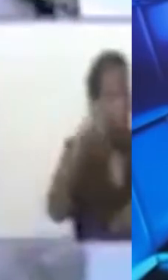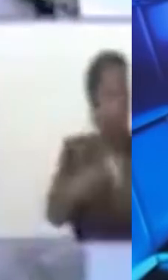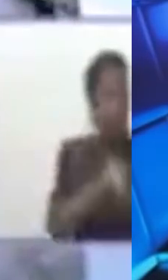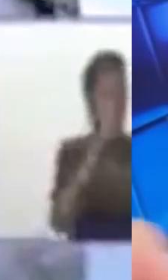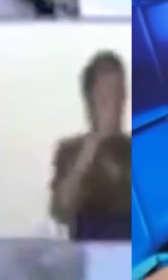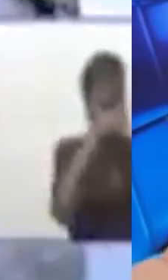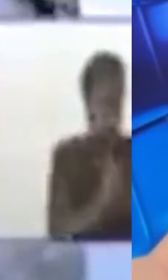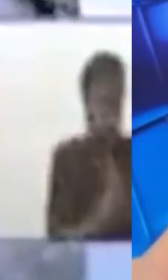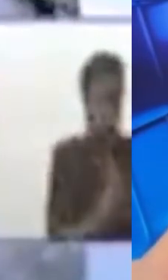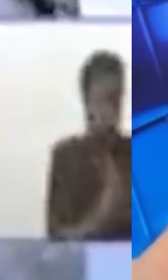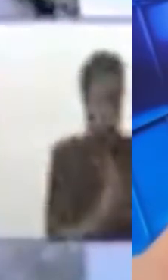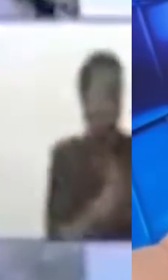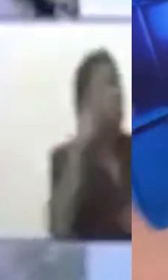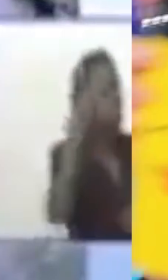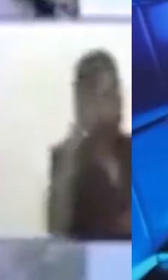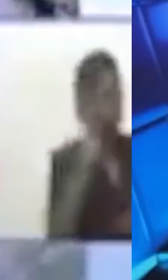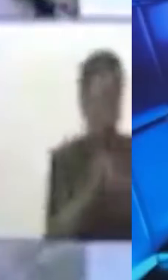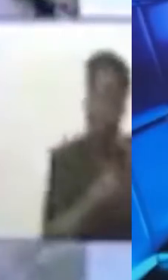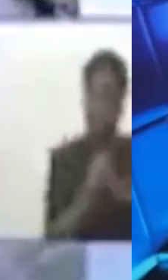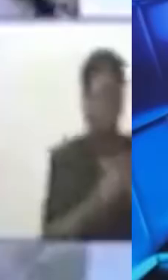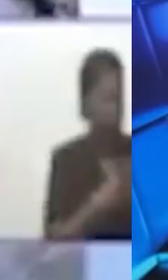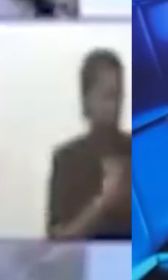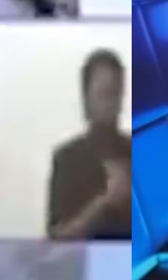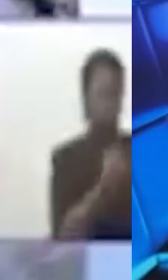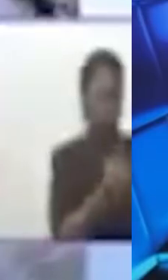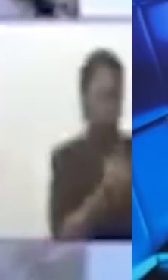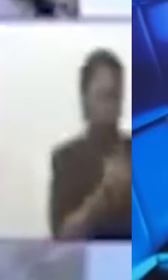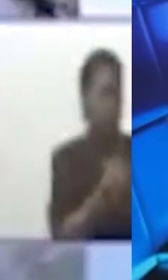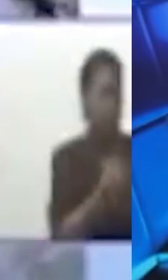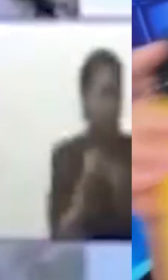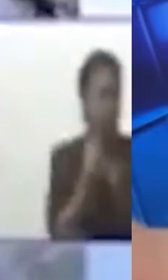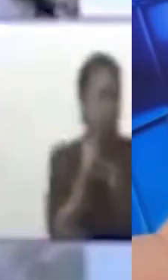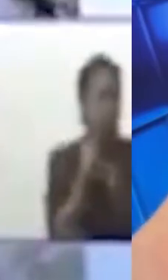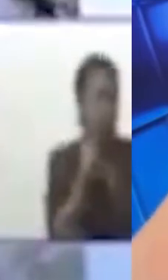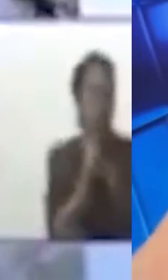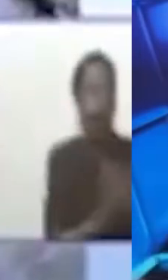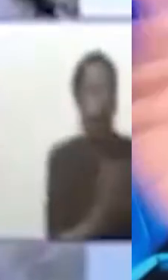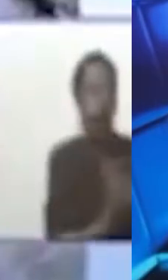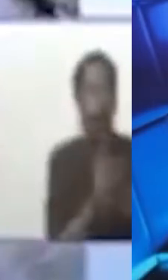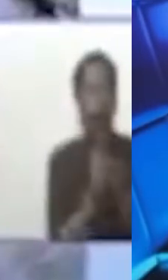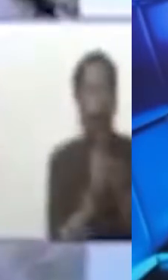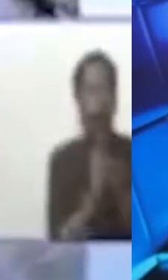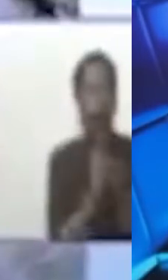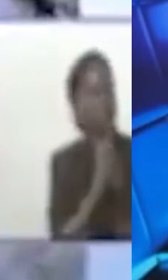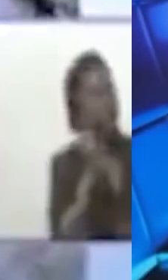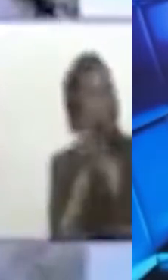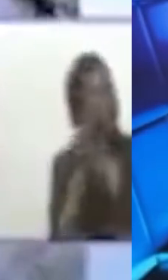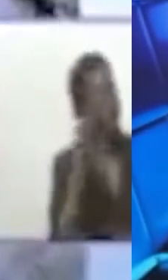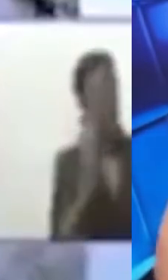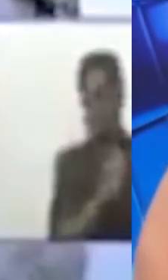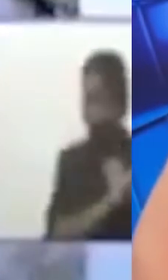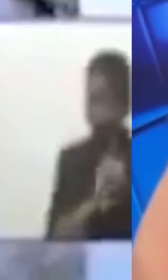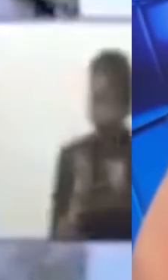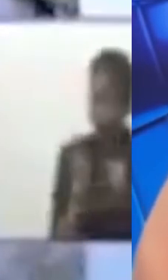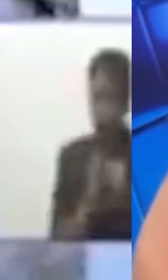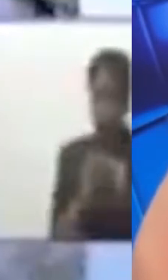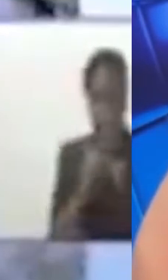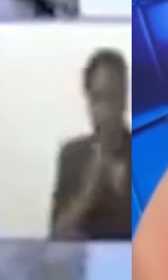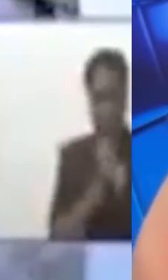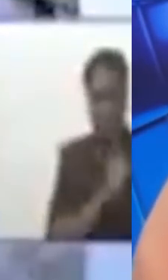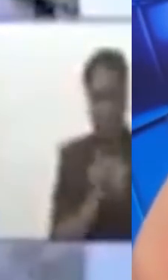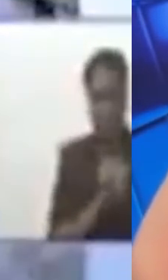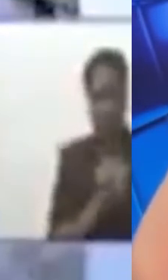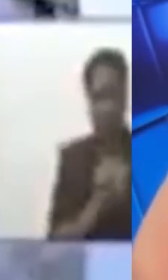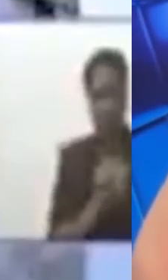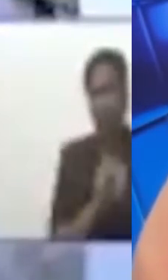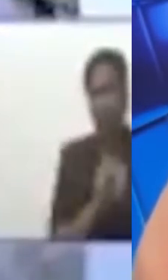General. Sé que no se hizo así. Es decir, a mí me gusta comprobar la información para no mentir jamás. Y se